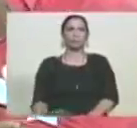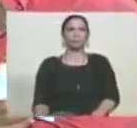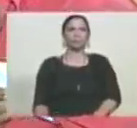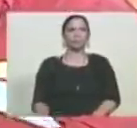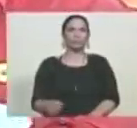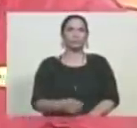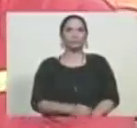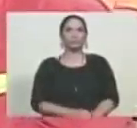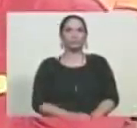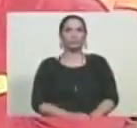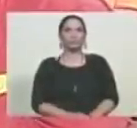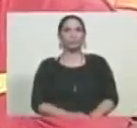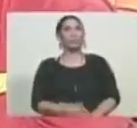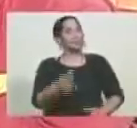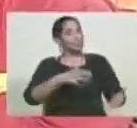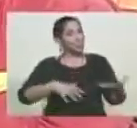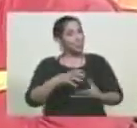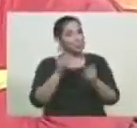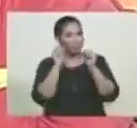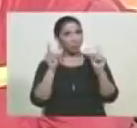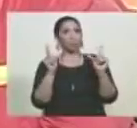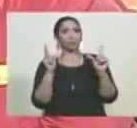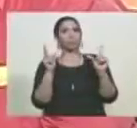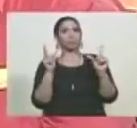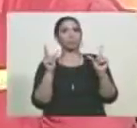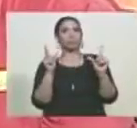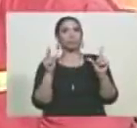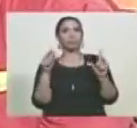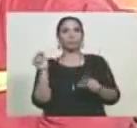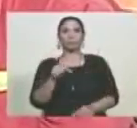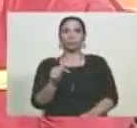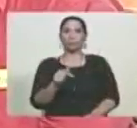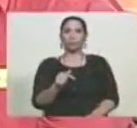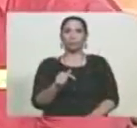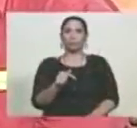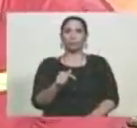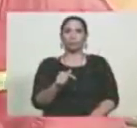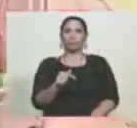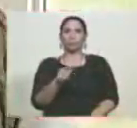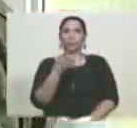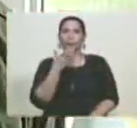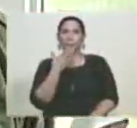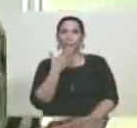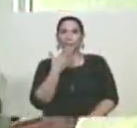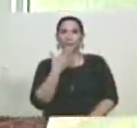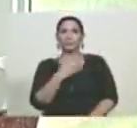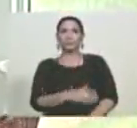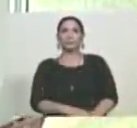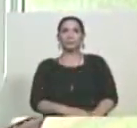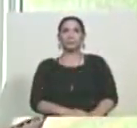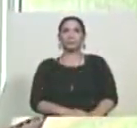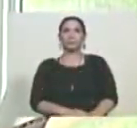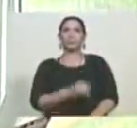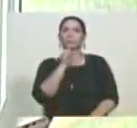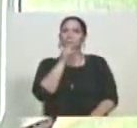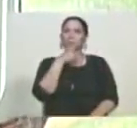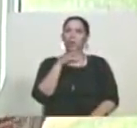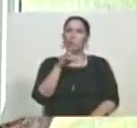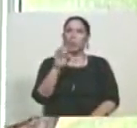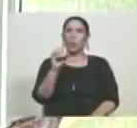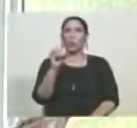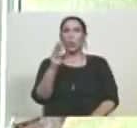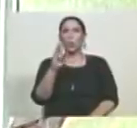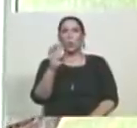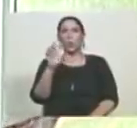Pero situaciones como esas siguen sorprendiendo. El caso del amigo aquí, el viejo Roble,